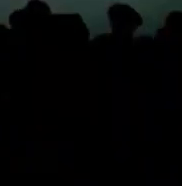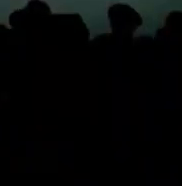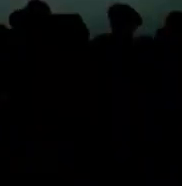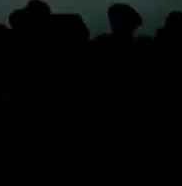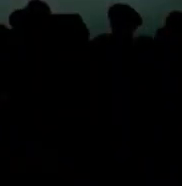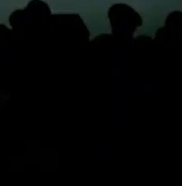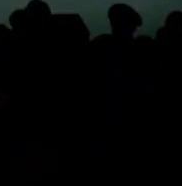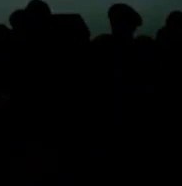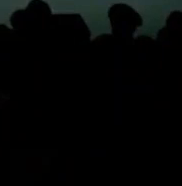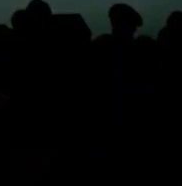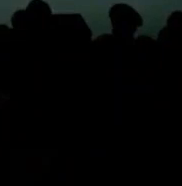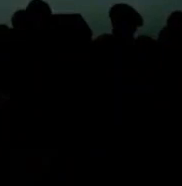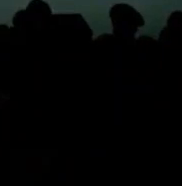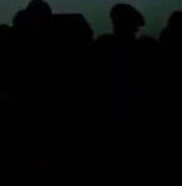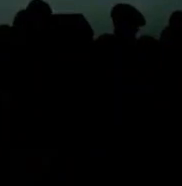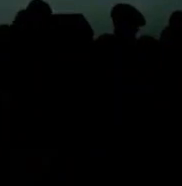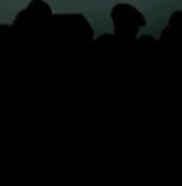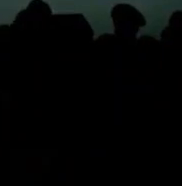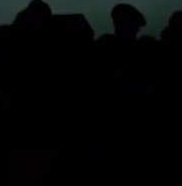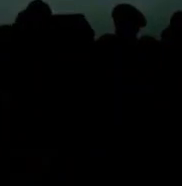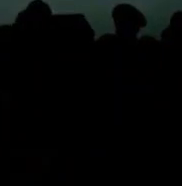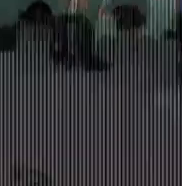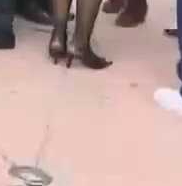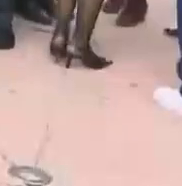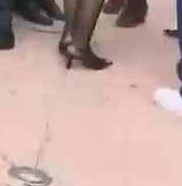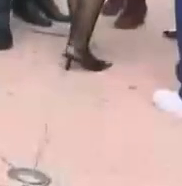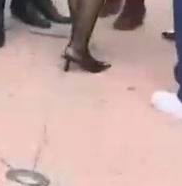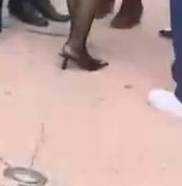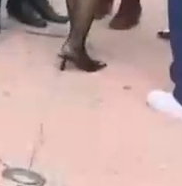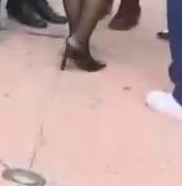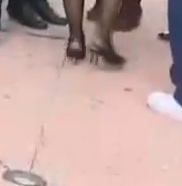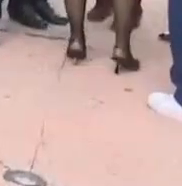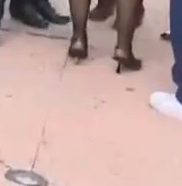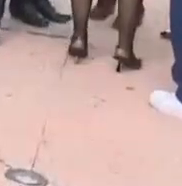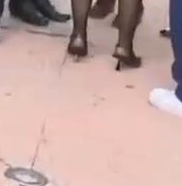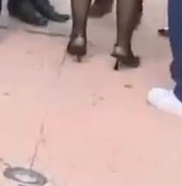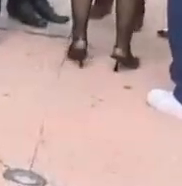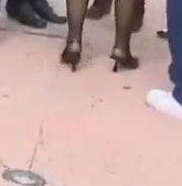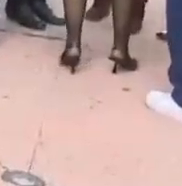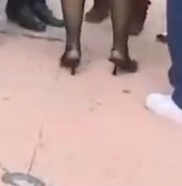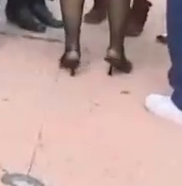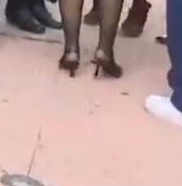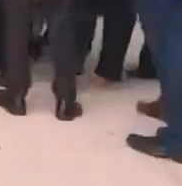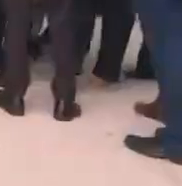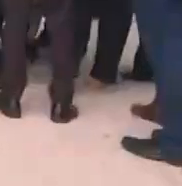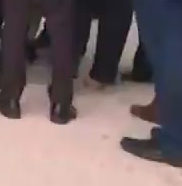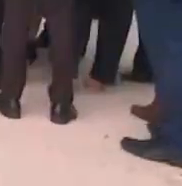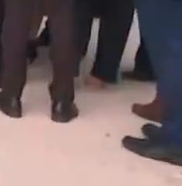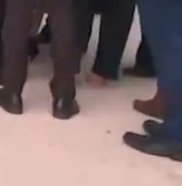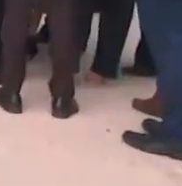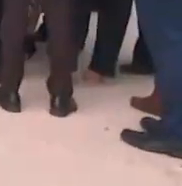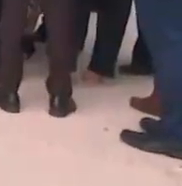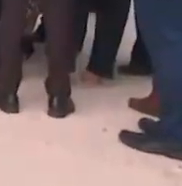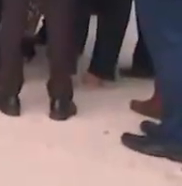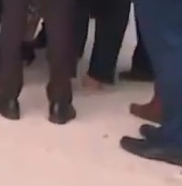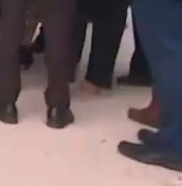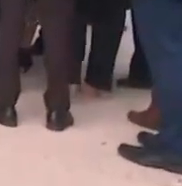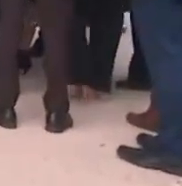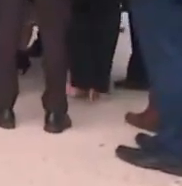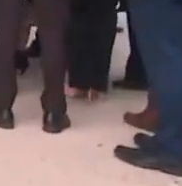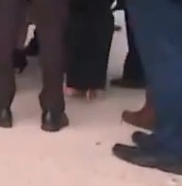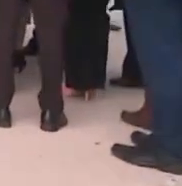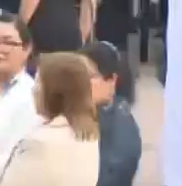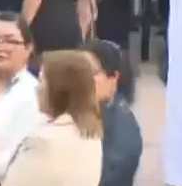comenzó a las 11 de la mañana pero desde las 9 comenzaron a arribar miles de asistentes que terminaron abarrotando las